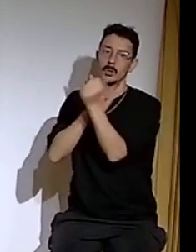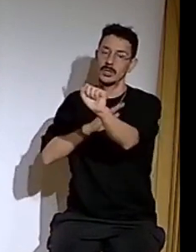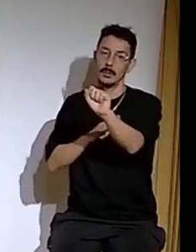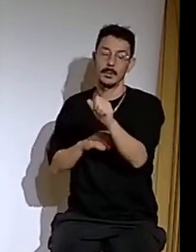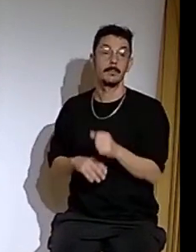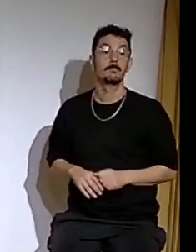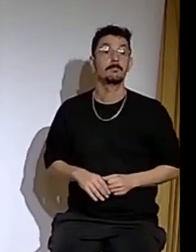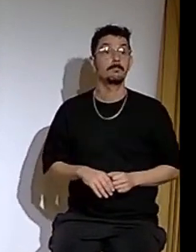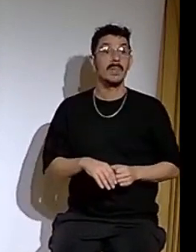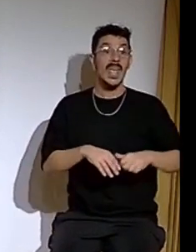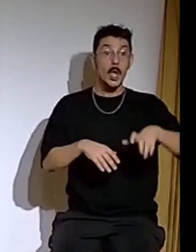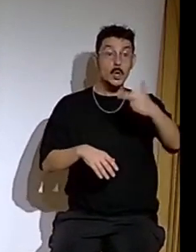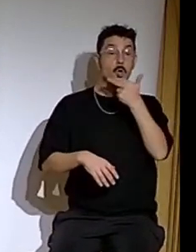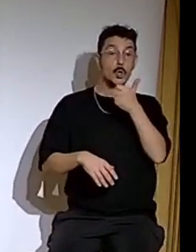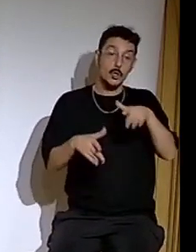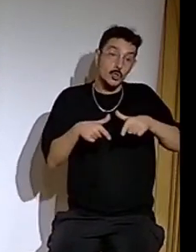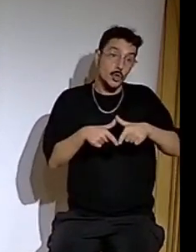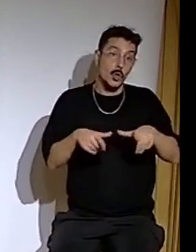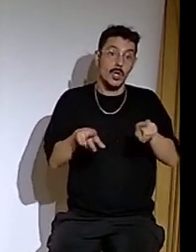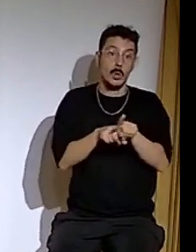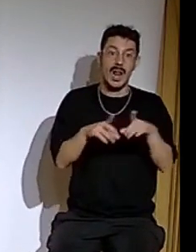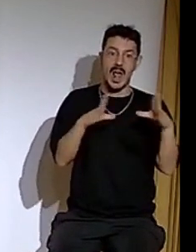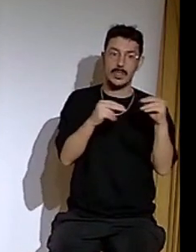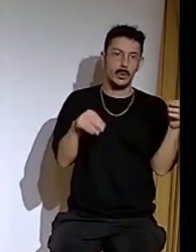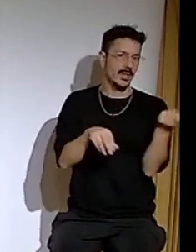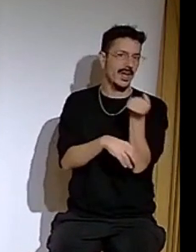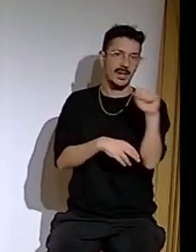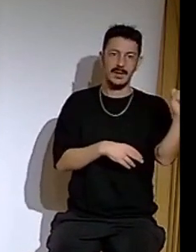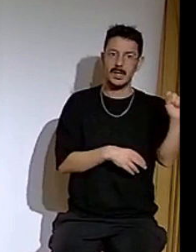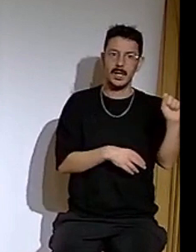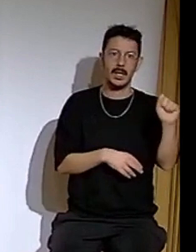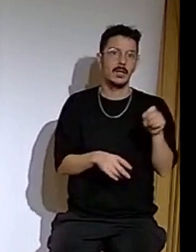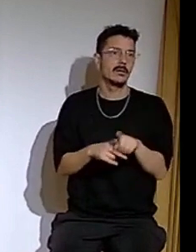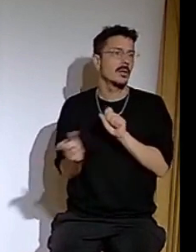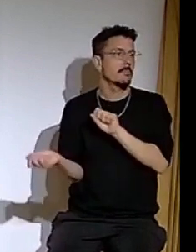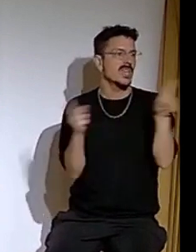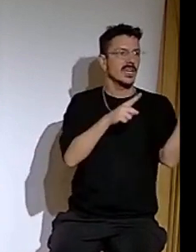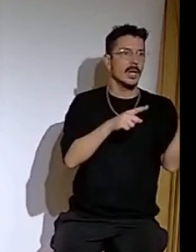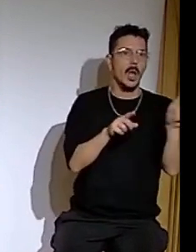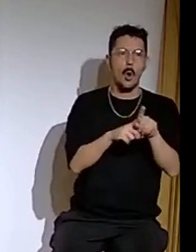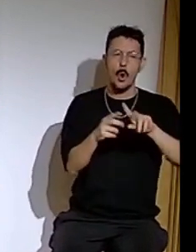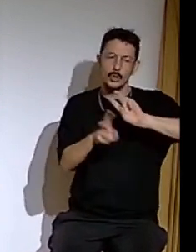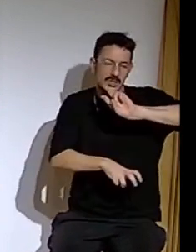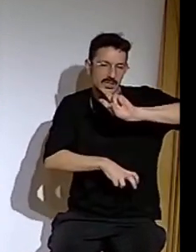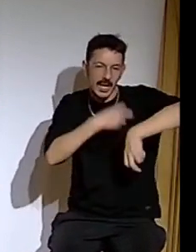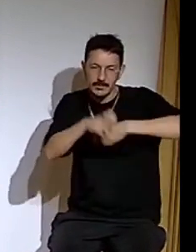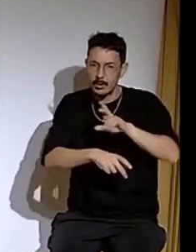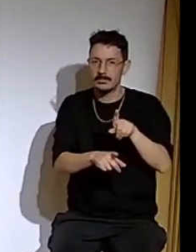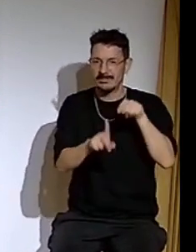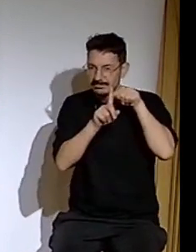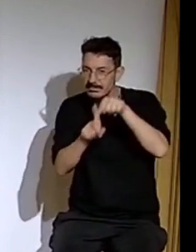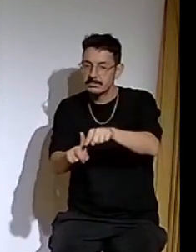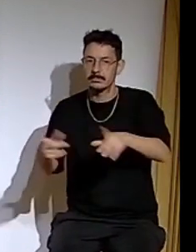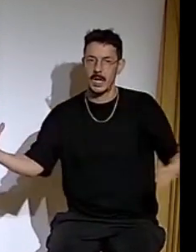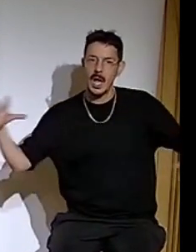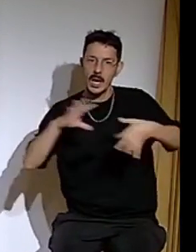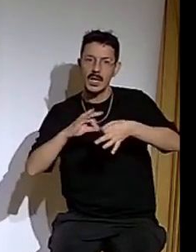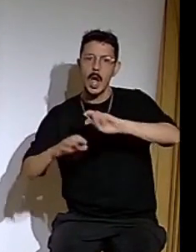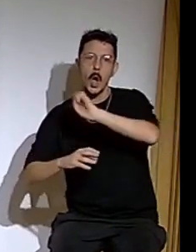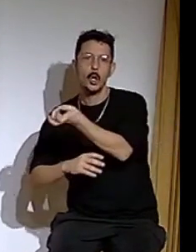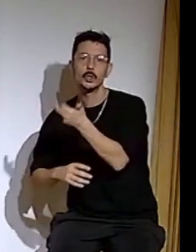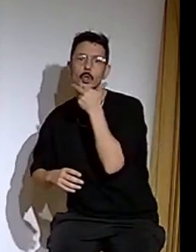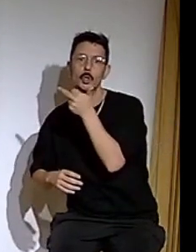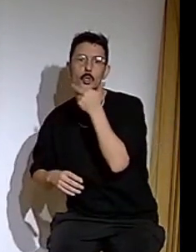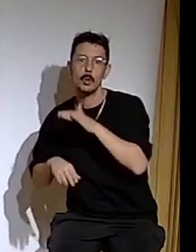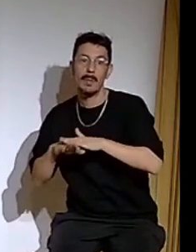Rebelde migra muta y se alia con otros para hacer de esta lucha algo aún más transversal y cargado de